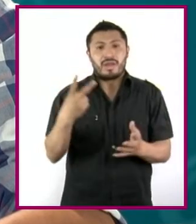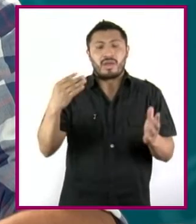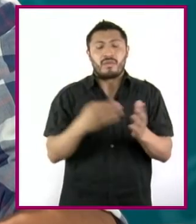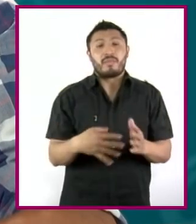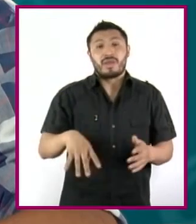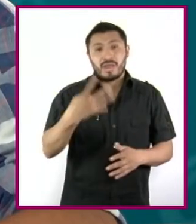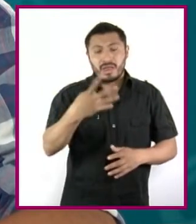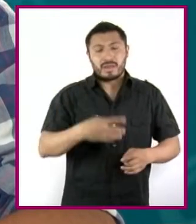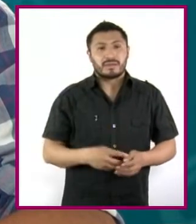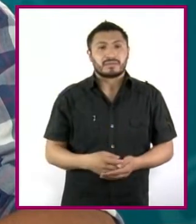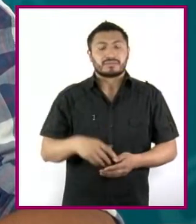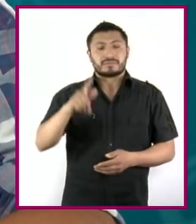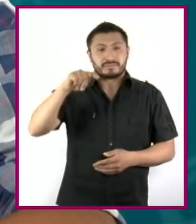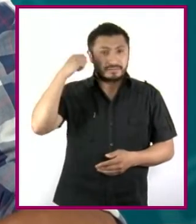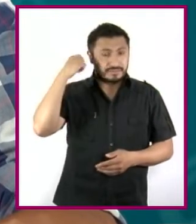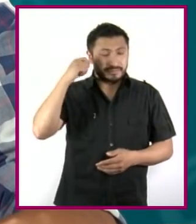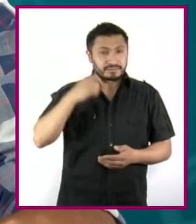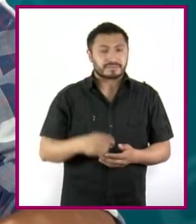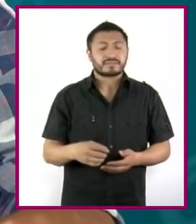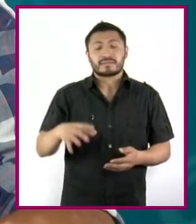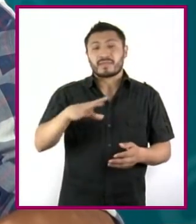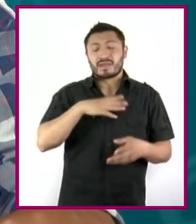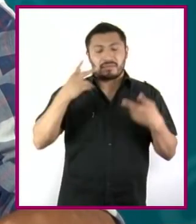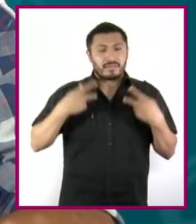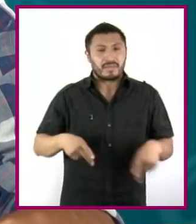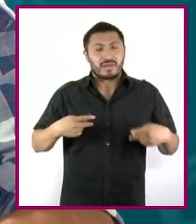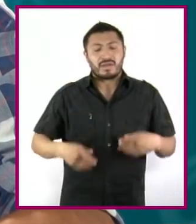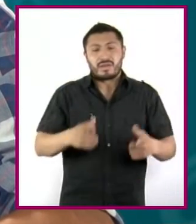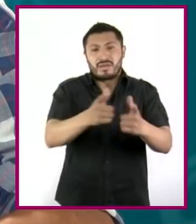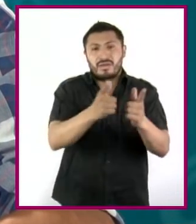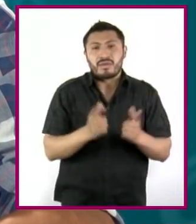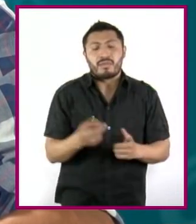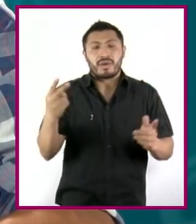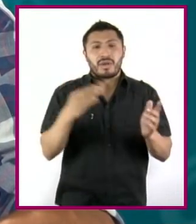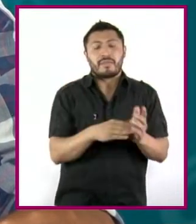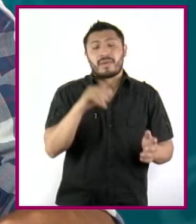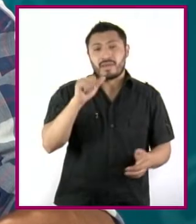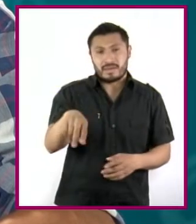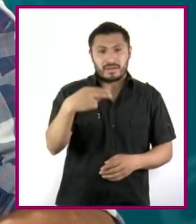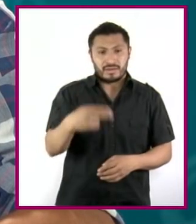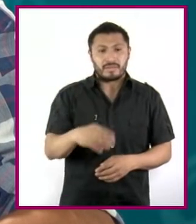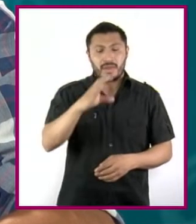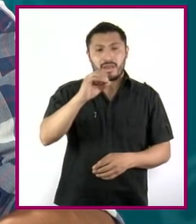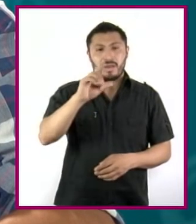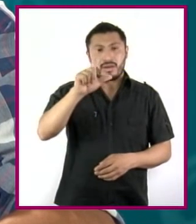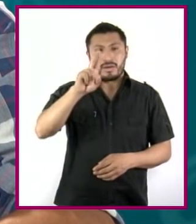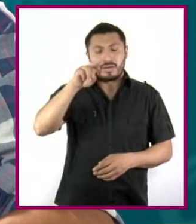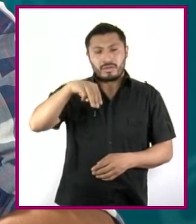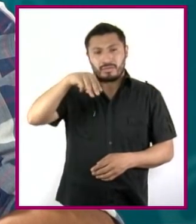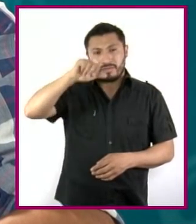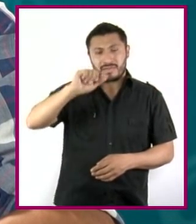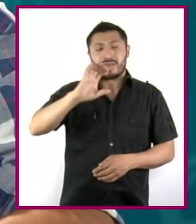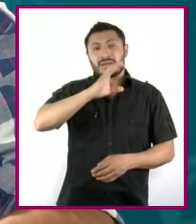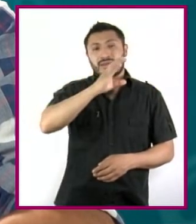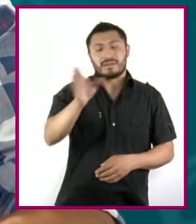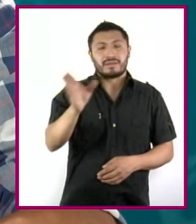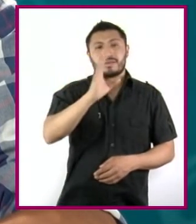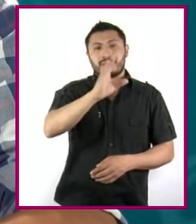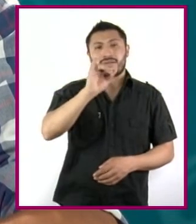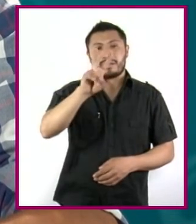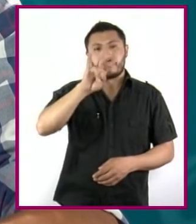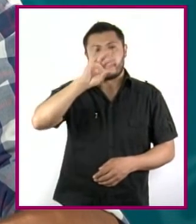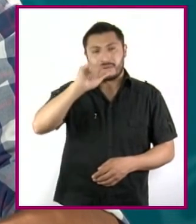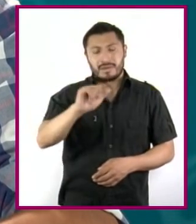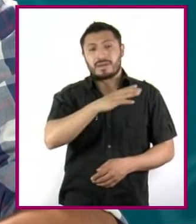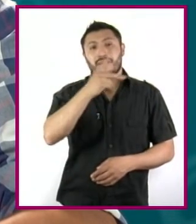2014. En Tamaulipas, civiles armados se agruparon en el 2016 con el nombre de Columna Cívica Pedro José Méndez.